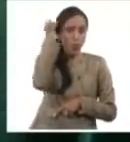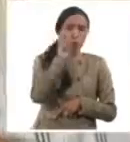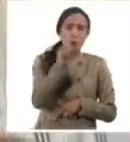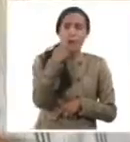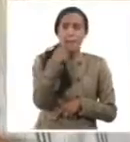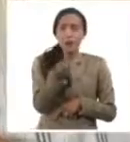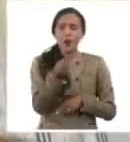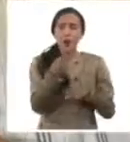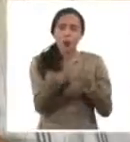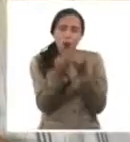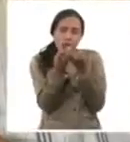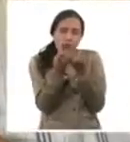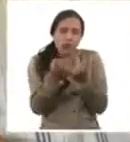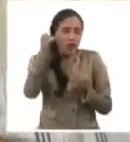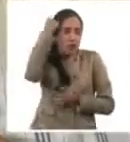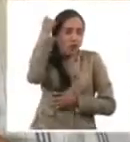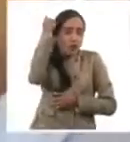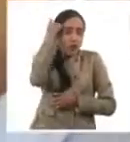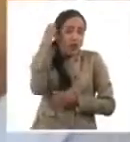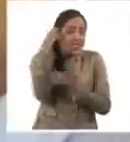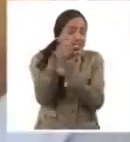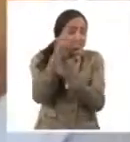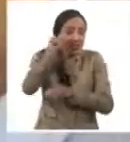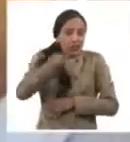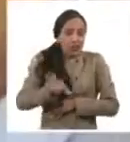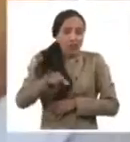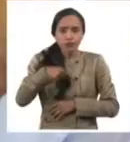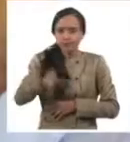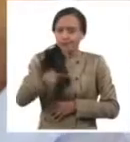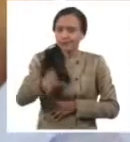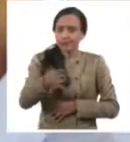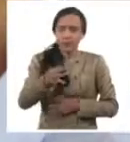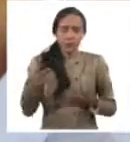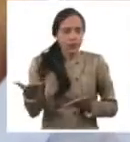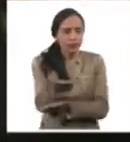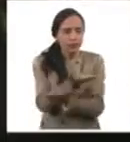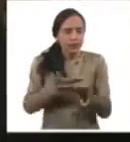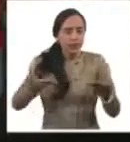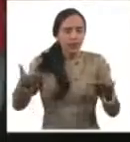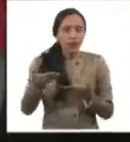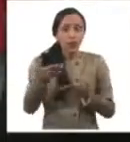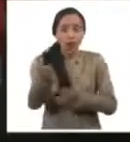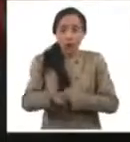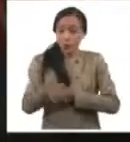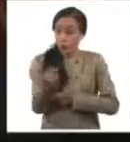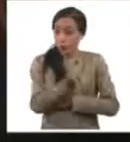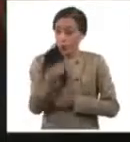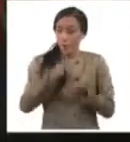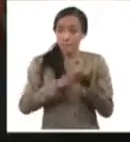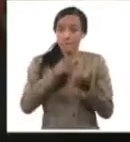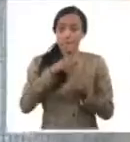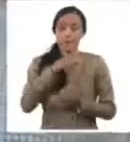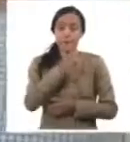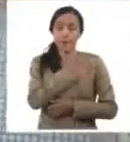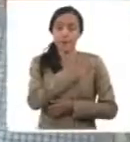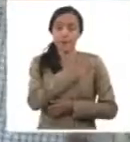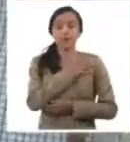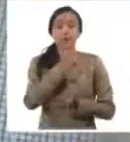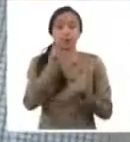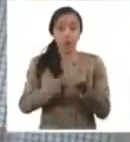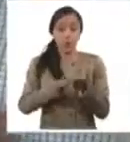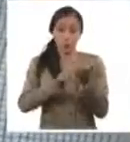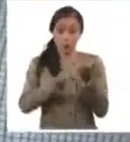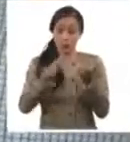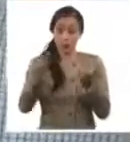y la estación experimental, cuyos científicos están en constante sinergia con la agricultura. De igual forma, Roberto Pérez Jiménez, miembro del Comité Central